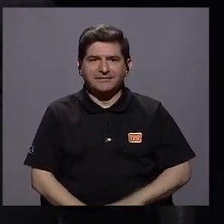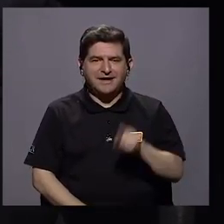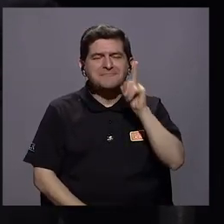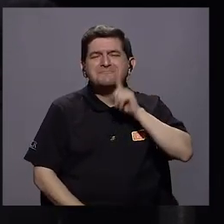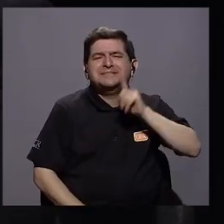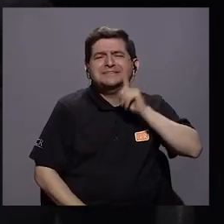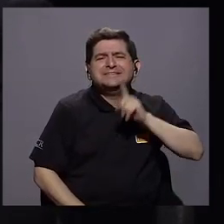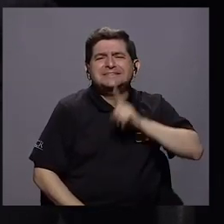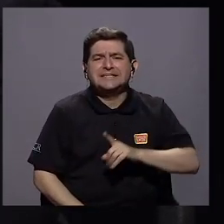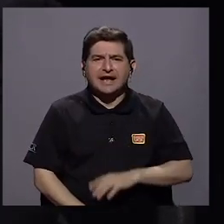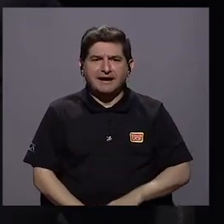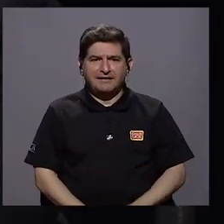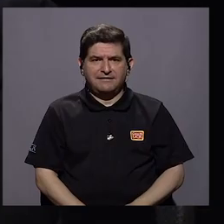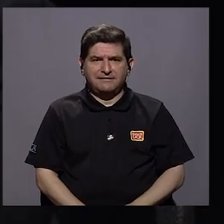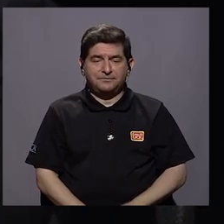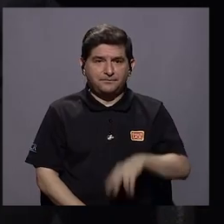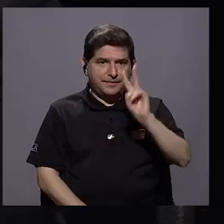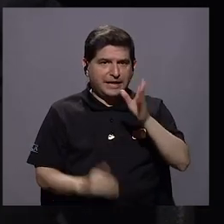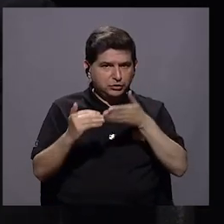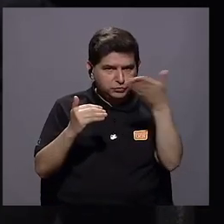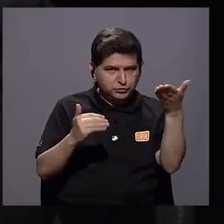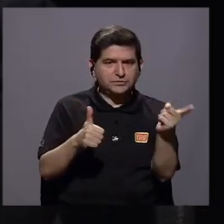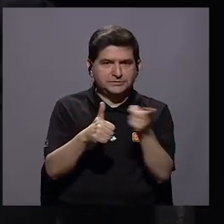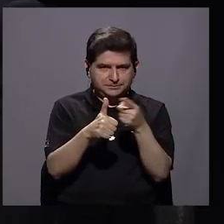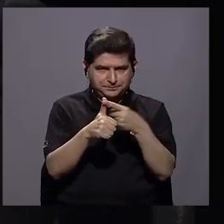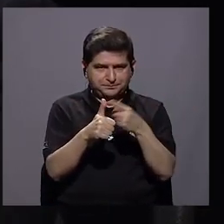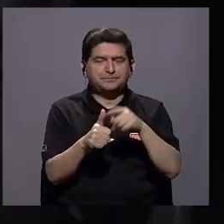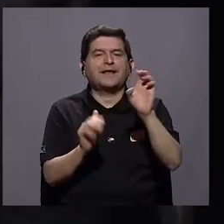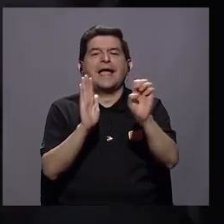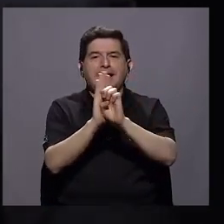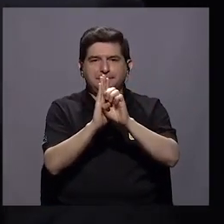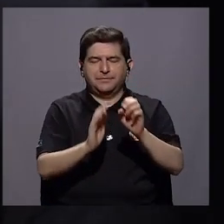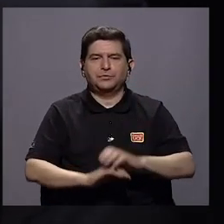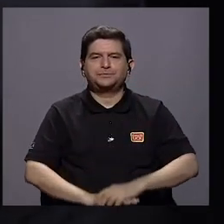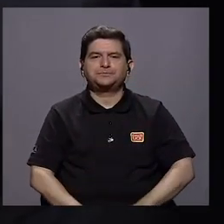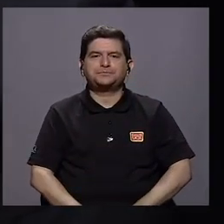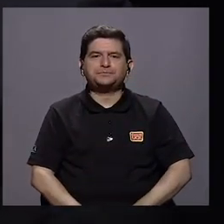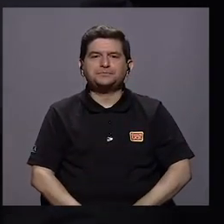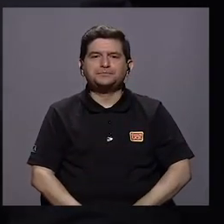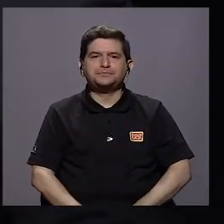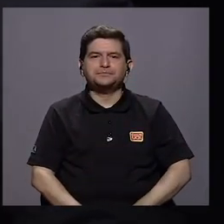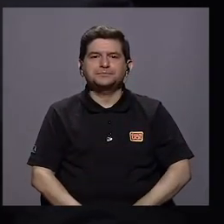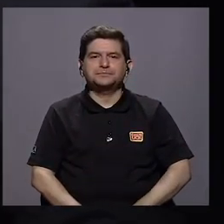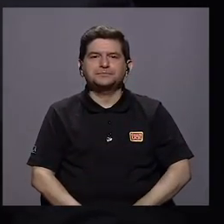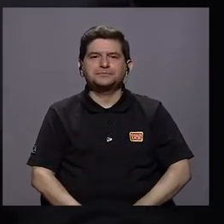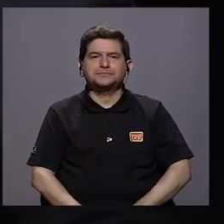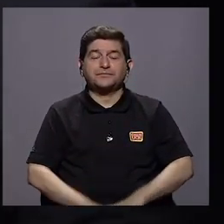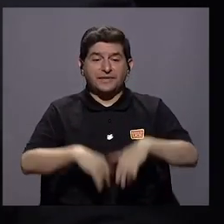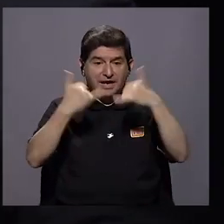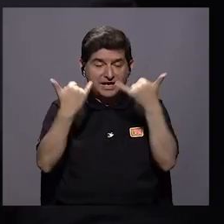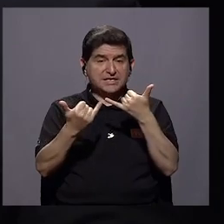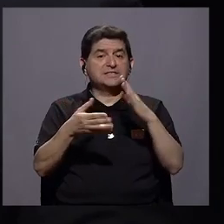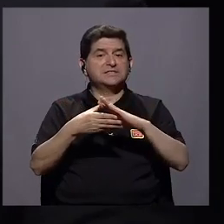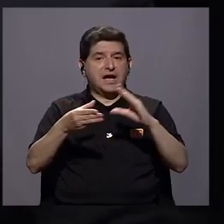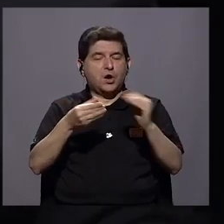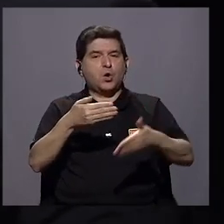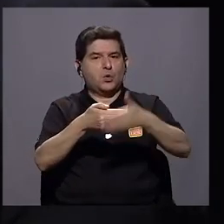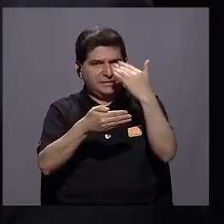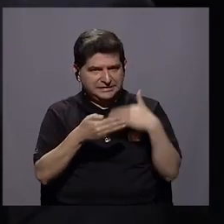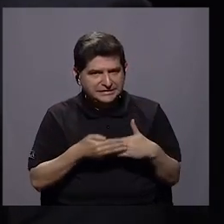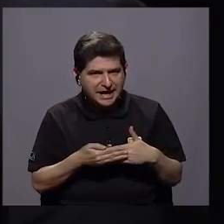una falacia. ¿Por qué? Dos cosas. Número uno, le voy a dar un ejemplo. Y esto ya lo hemos